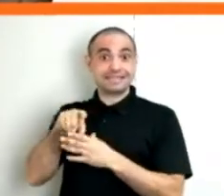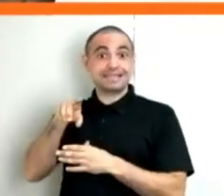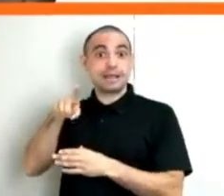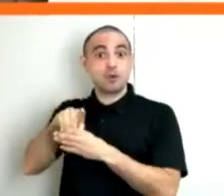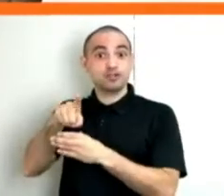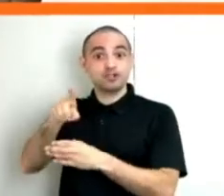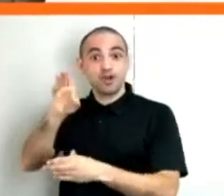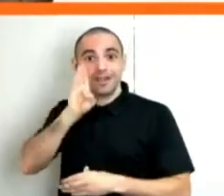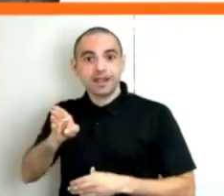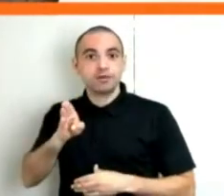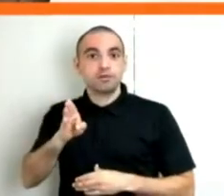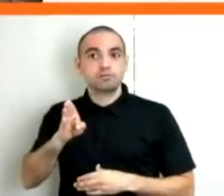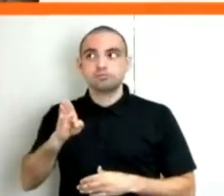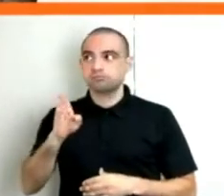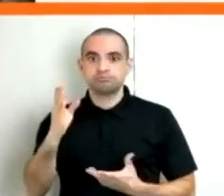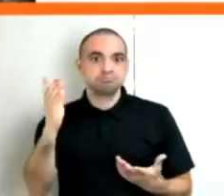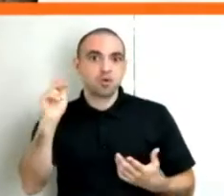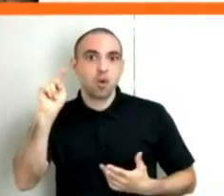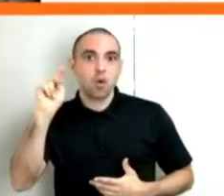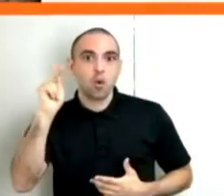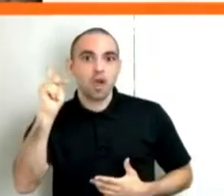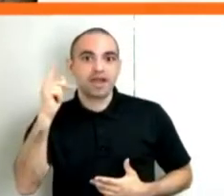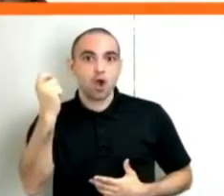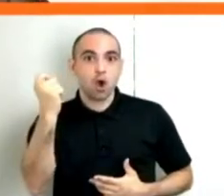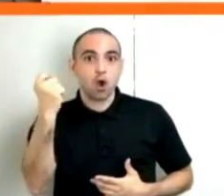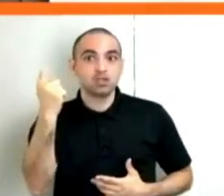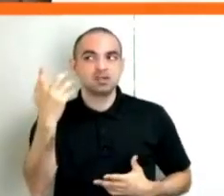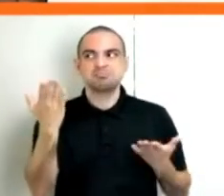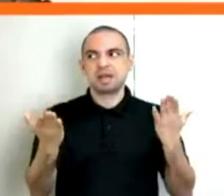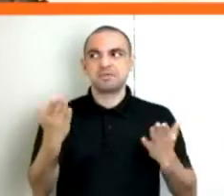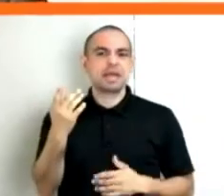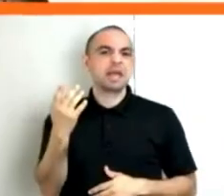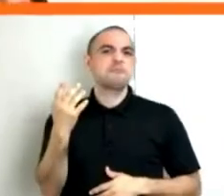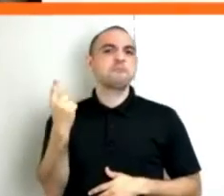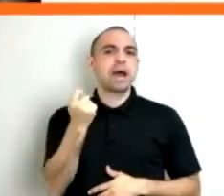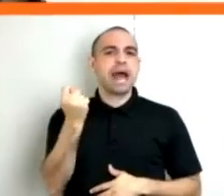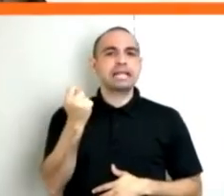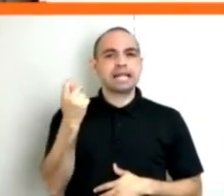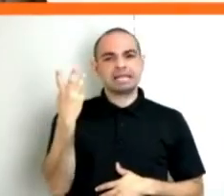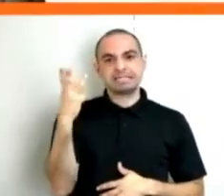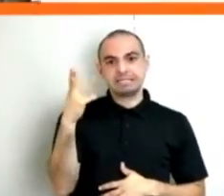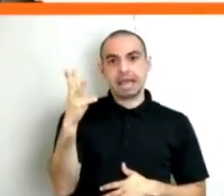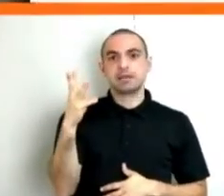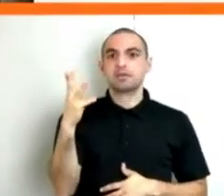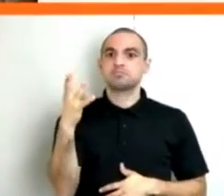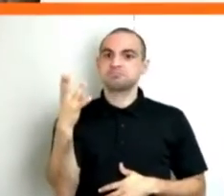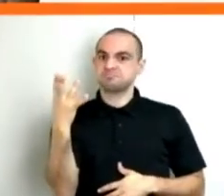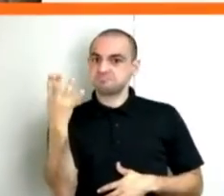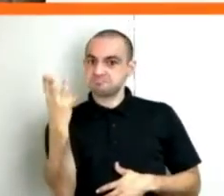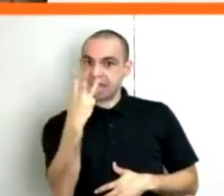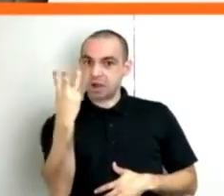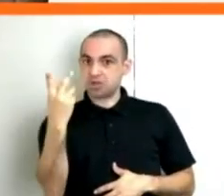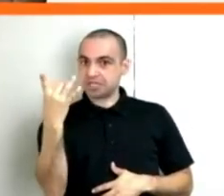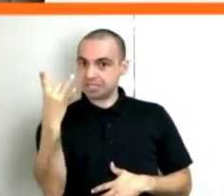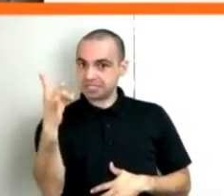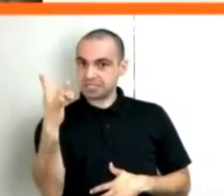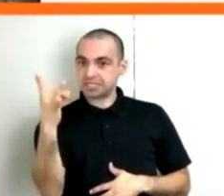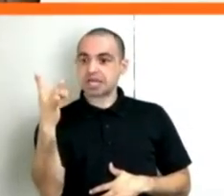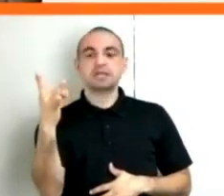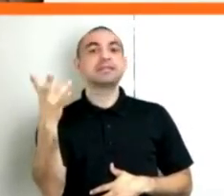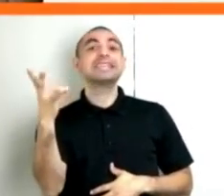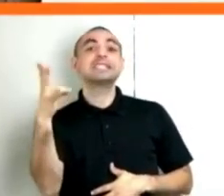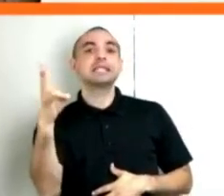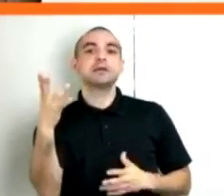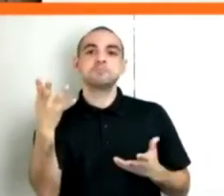debe estar aproximadamente para el martes 16 o miércoles 17, dependiendo de la institución, depositados en su cuenta.